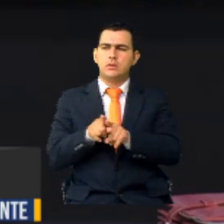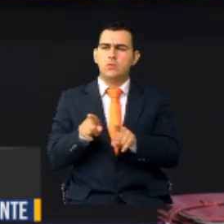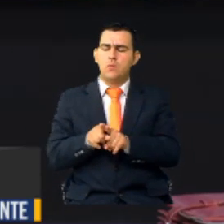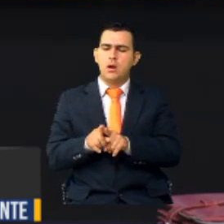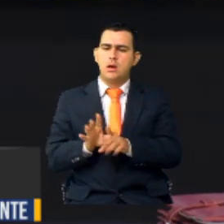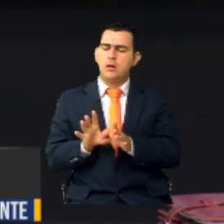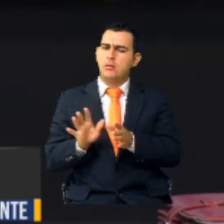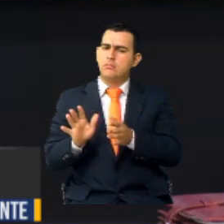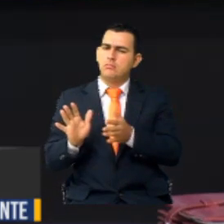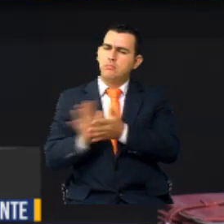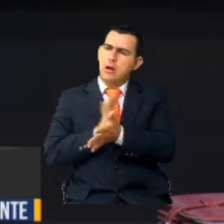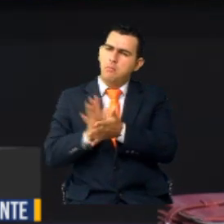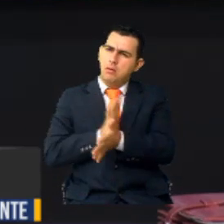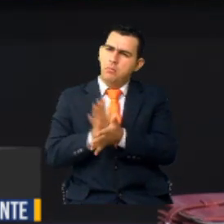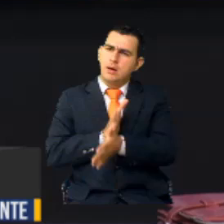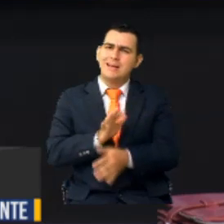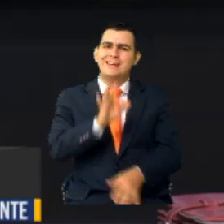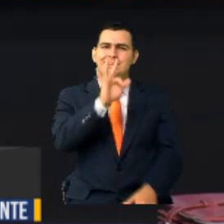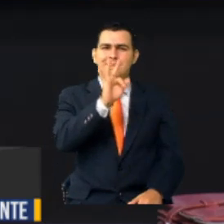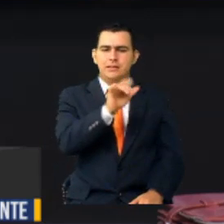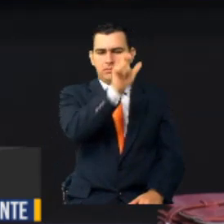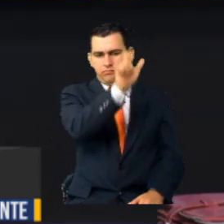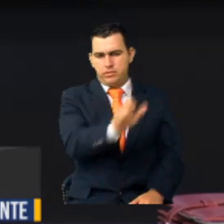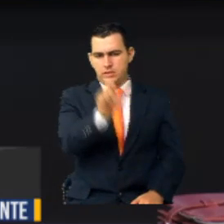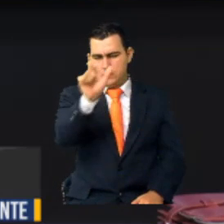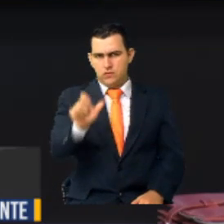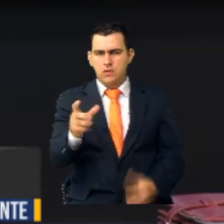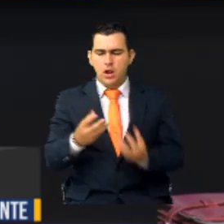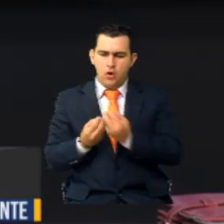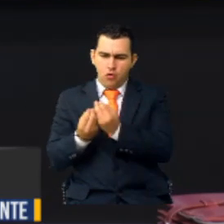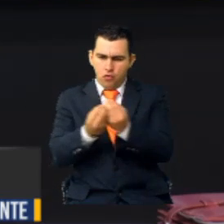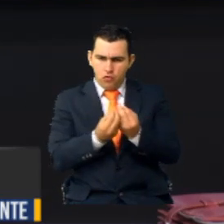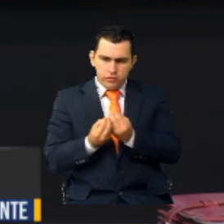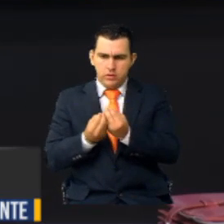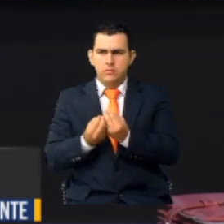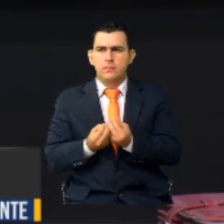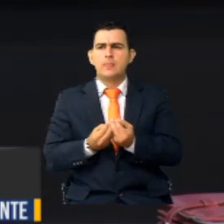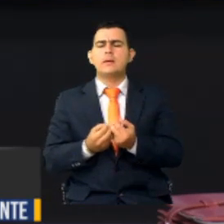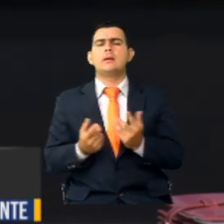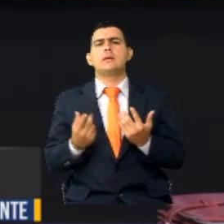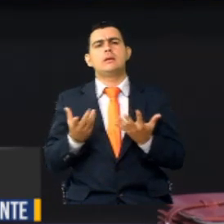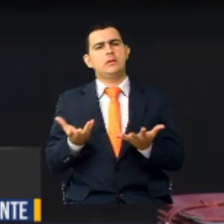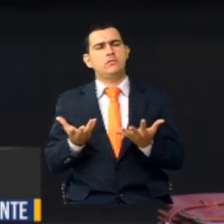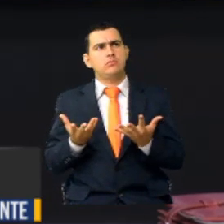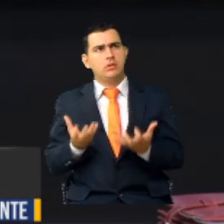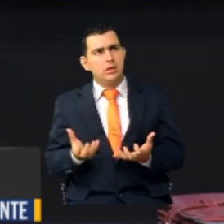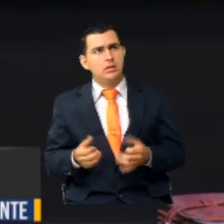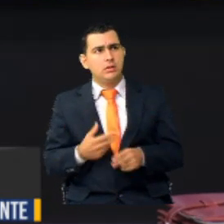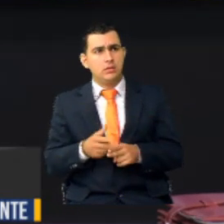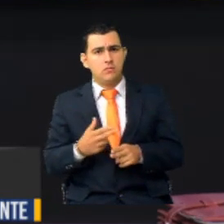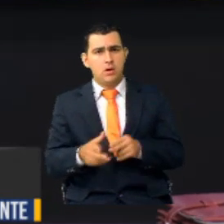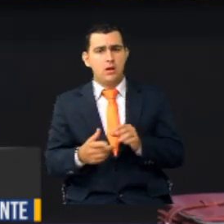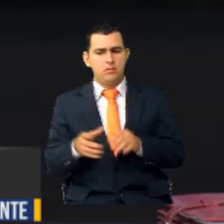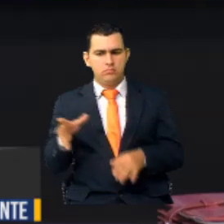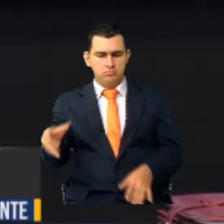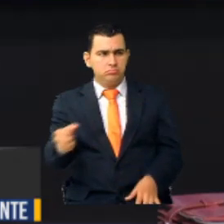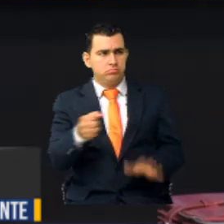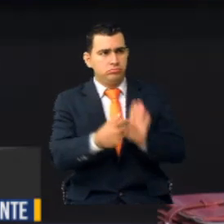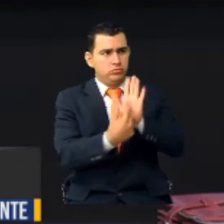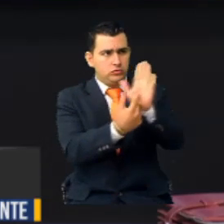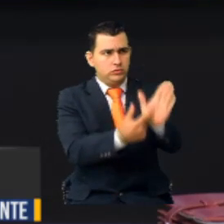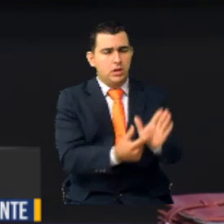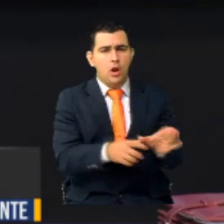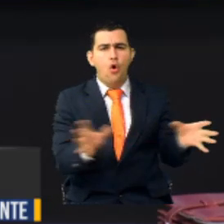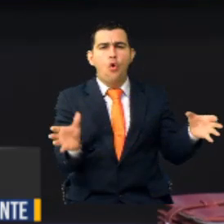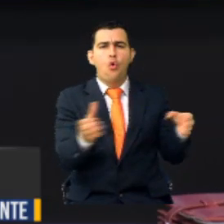declaraciones de tres de los candidatos al Consejo Municipal, los cuales fueron llevados por un